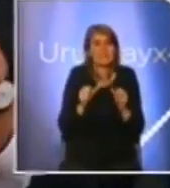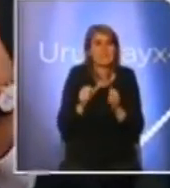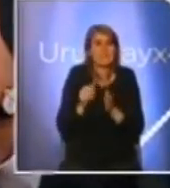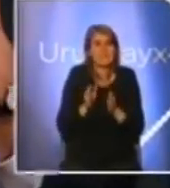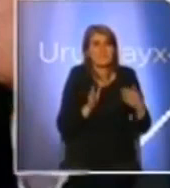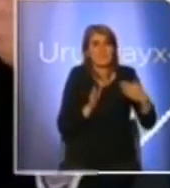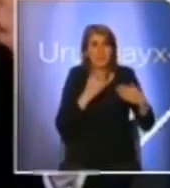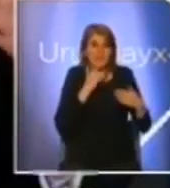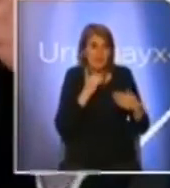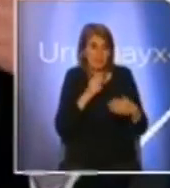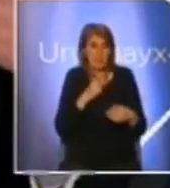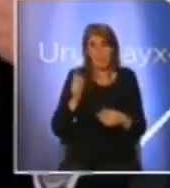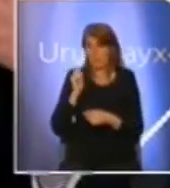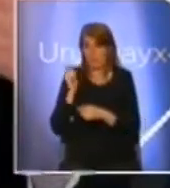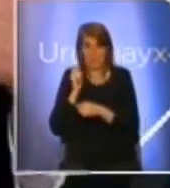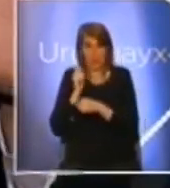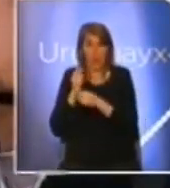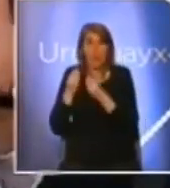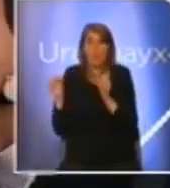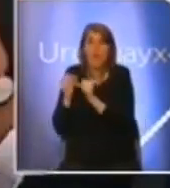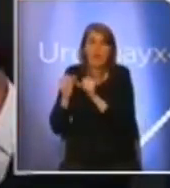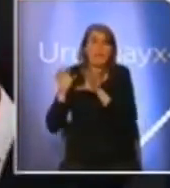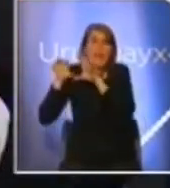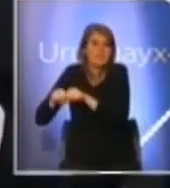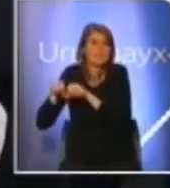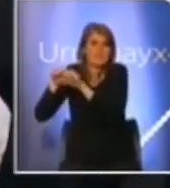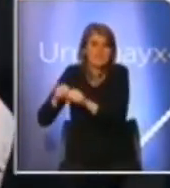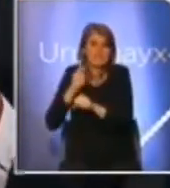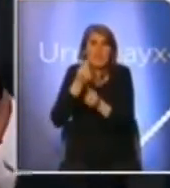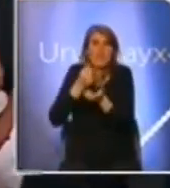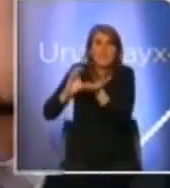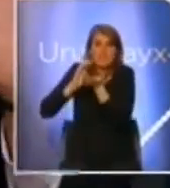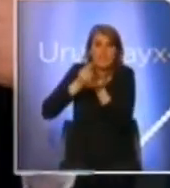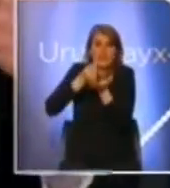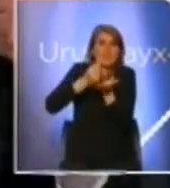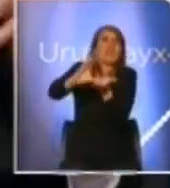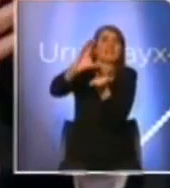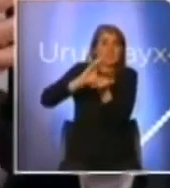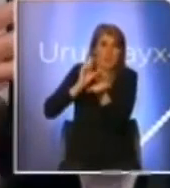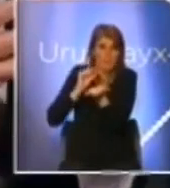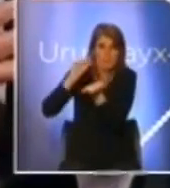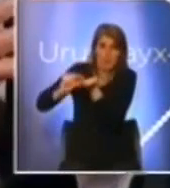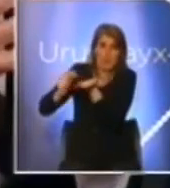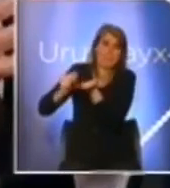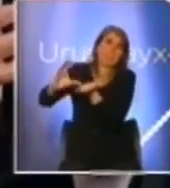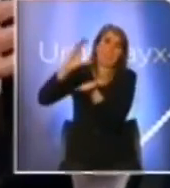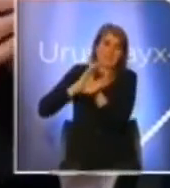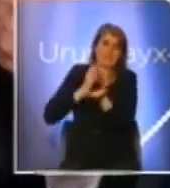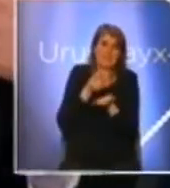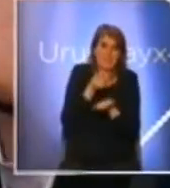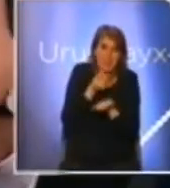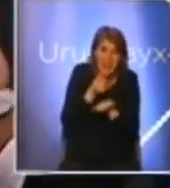desde el sector público apalancar toda esa inversión, que cuando hablamos de inversión hablamos, por supuesto, de